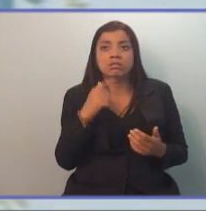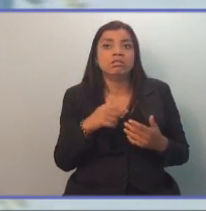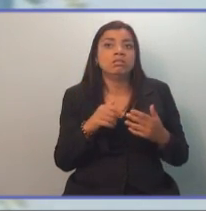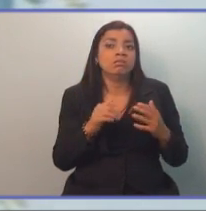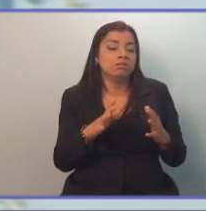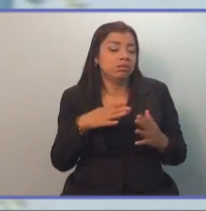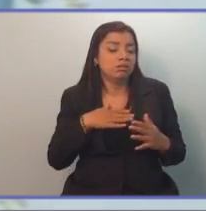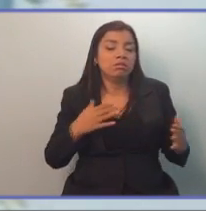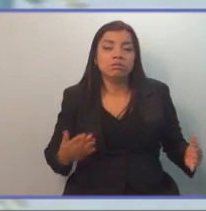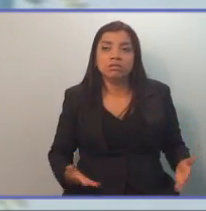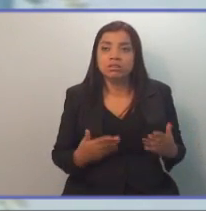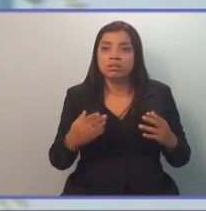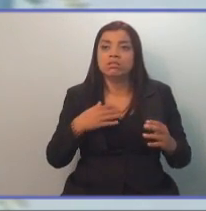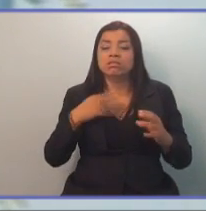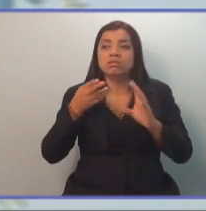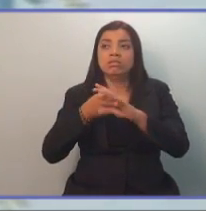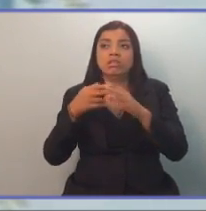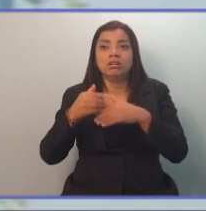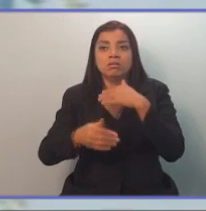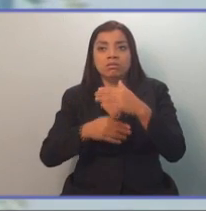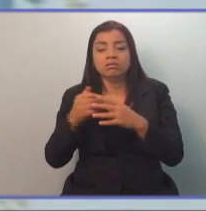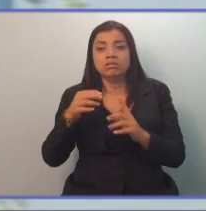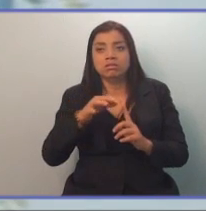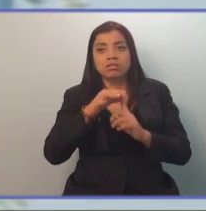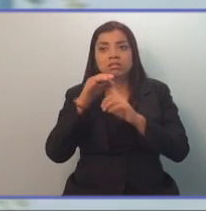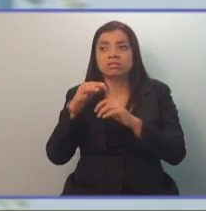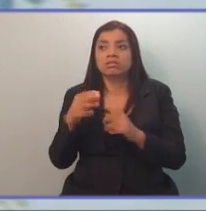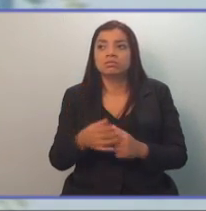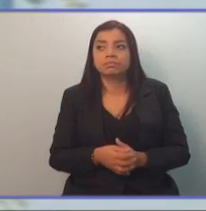me motiva a participar en este proceso de elección.